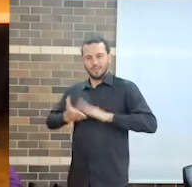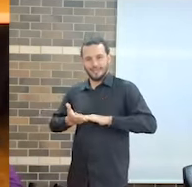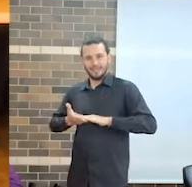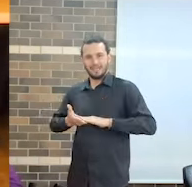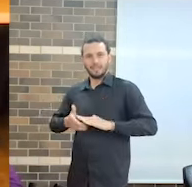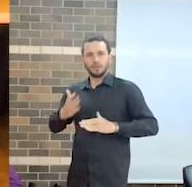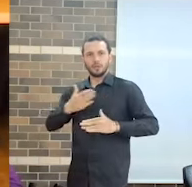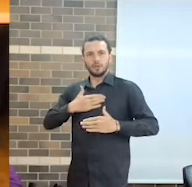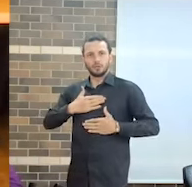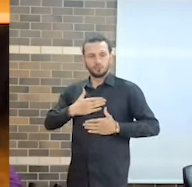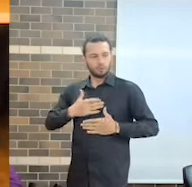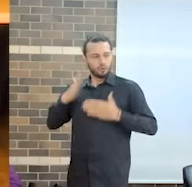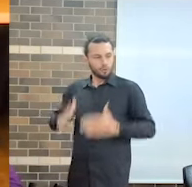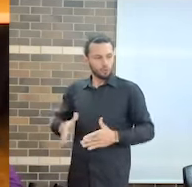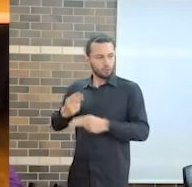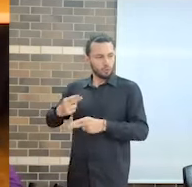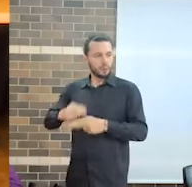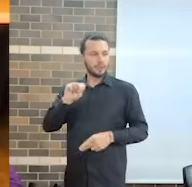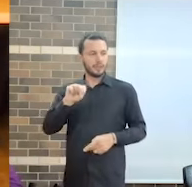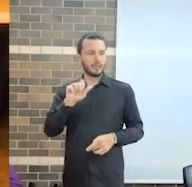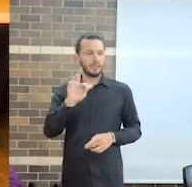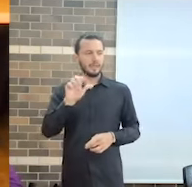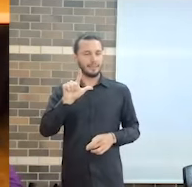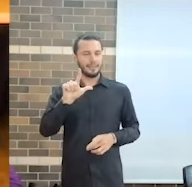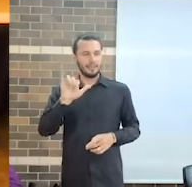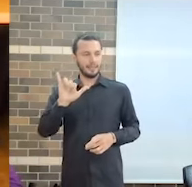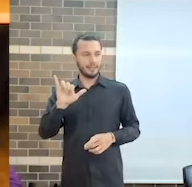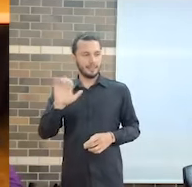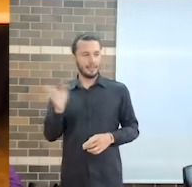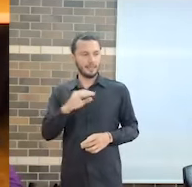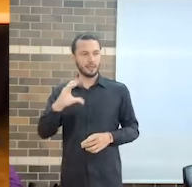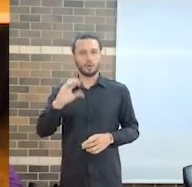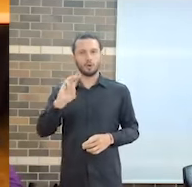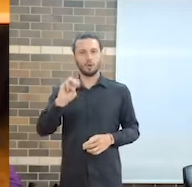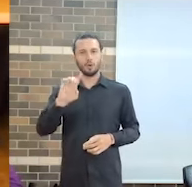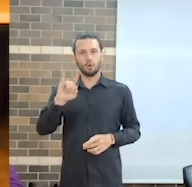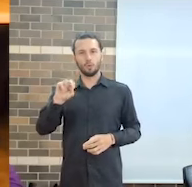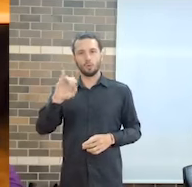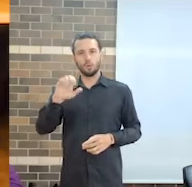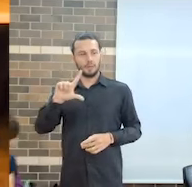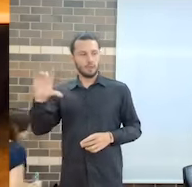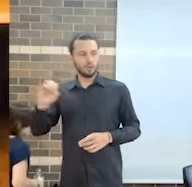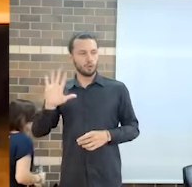Natalido Mico Murillo y hago parte del pueblo en Vera Eyávida, que